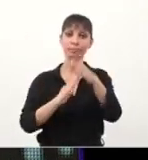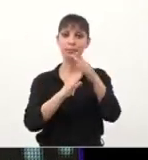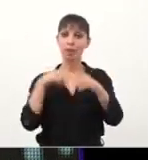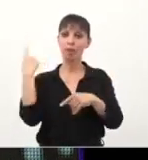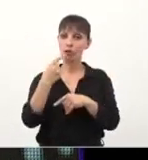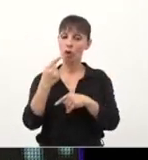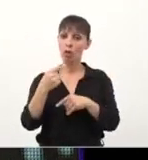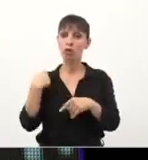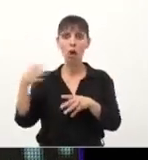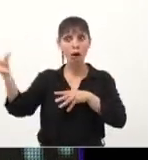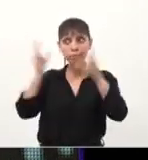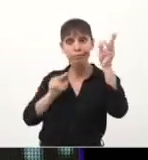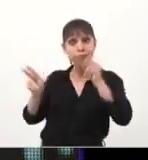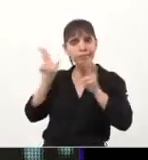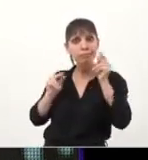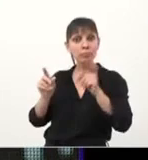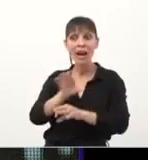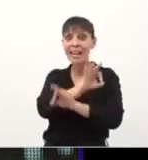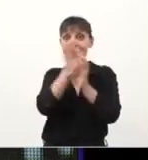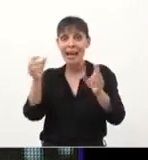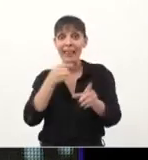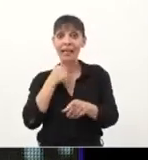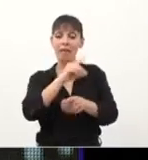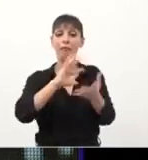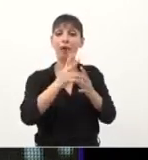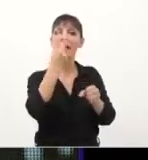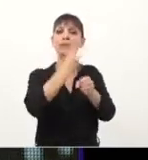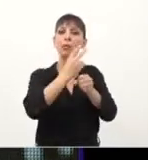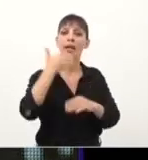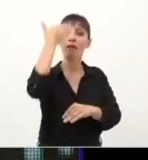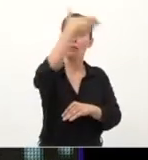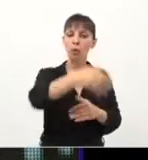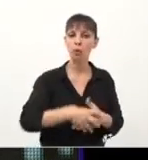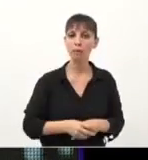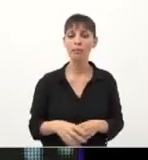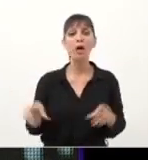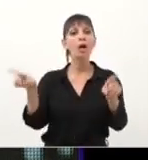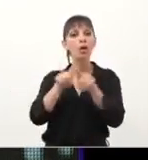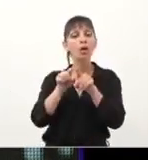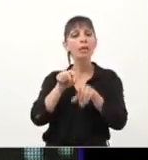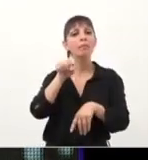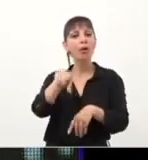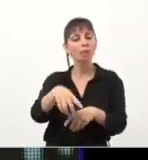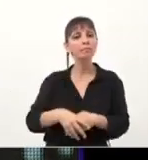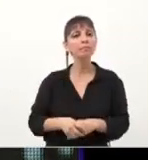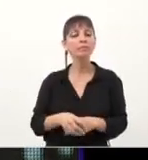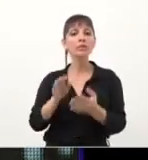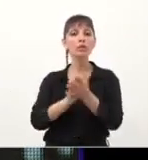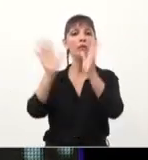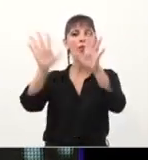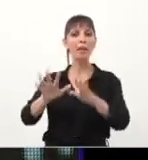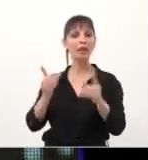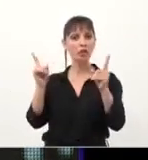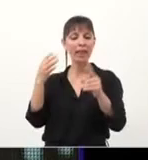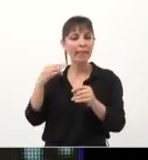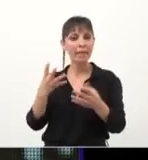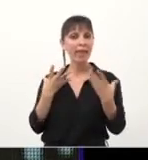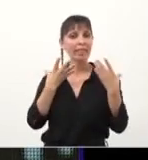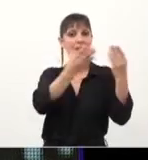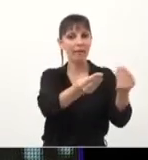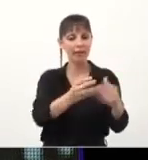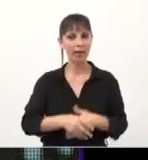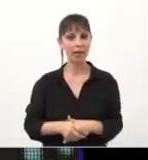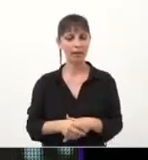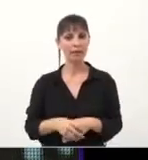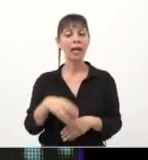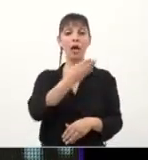y lo escucho todos los martes. Nadie quiere esta secundaria del futuro. Pasa lo mismo con la UNICABA. La formación docente hay que defenderla. Y el gobierno